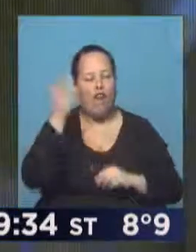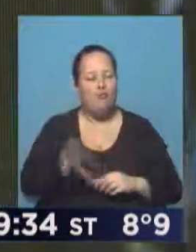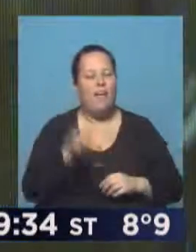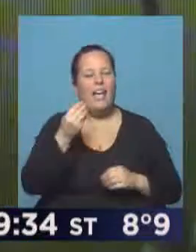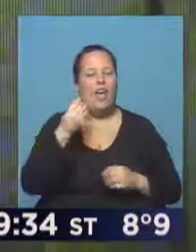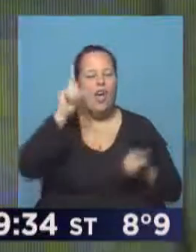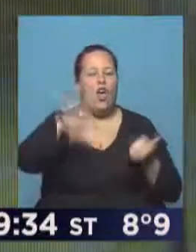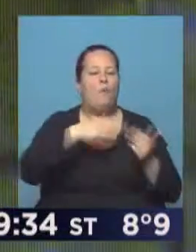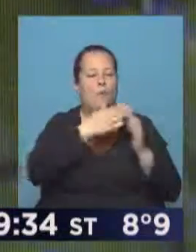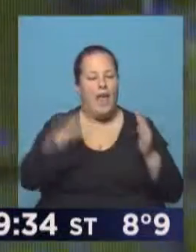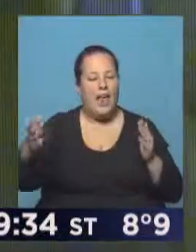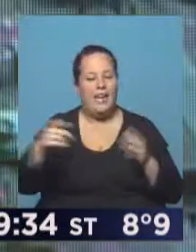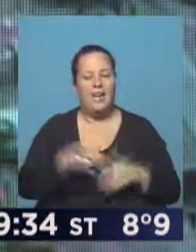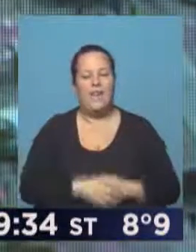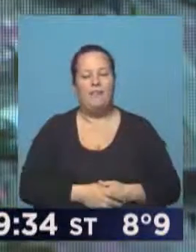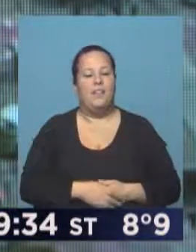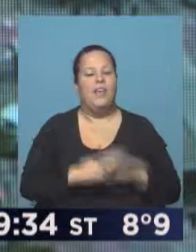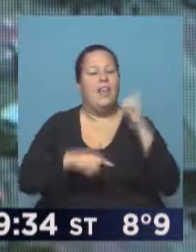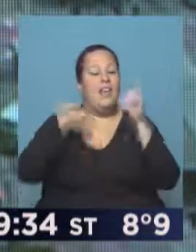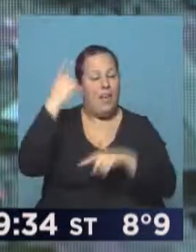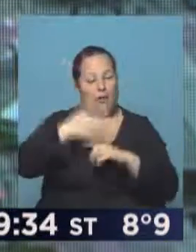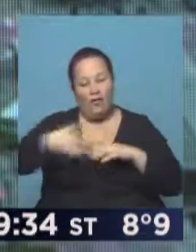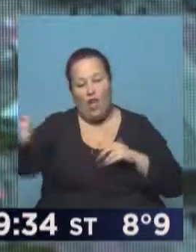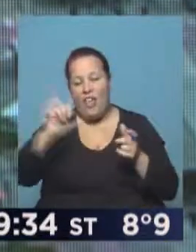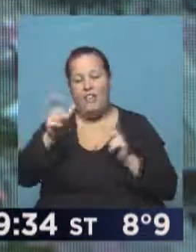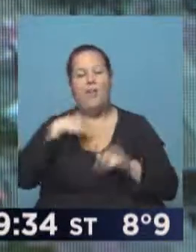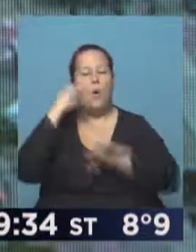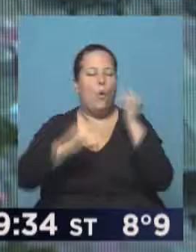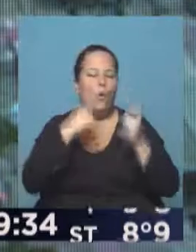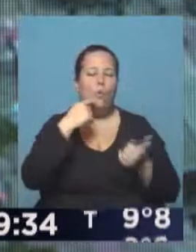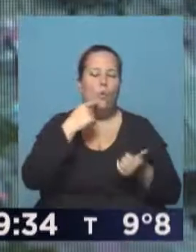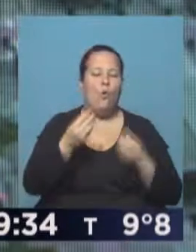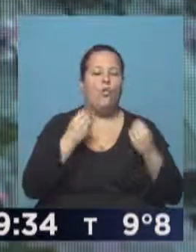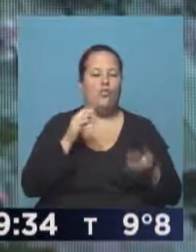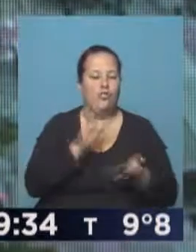que atraviesa una víctima, y después el resto es un cuestionamiento de la